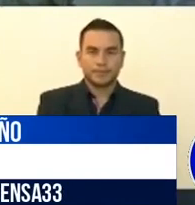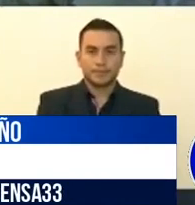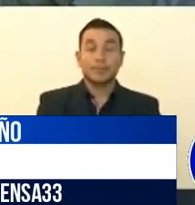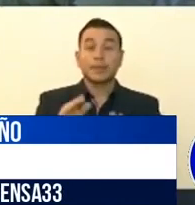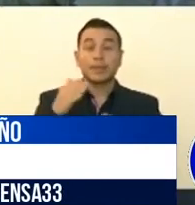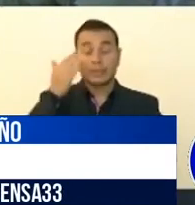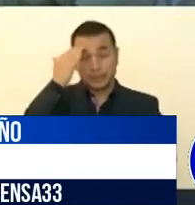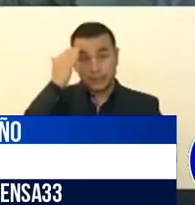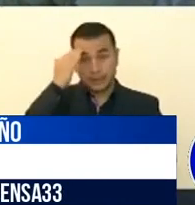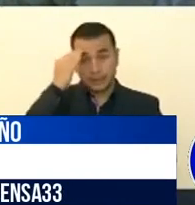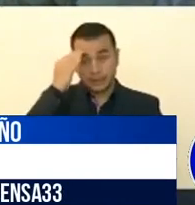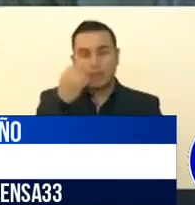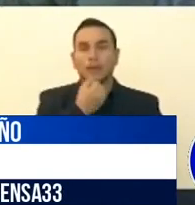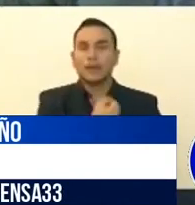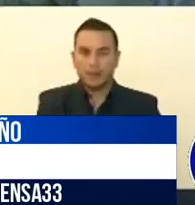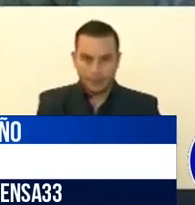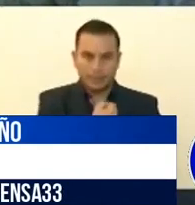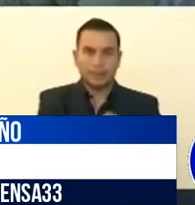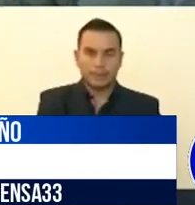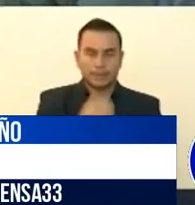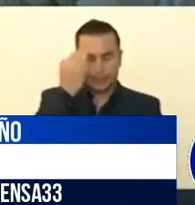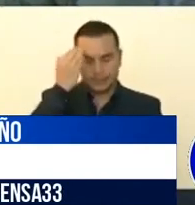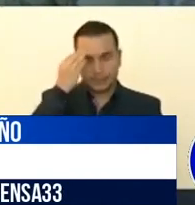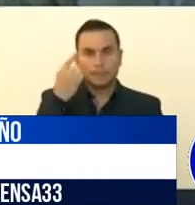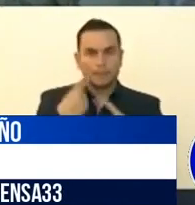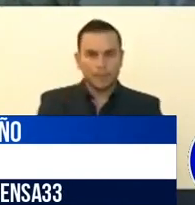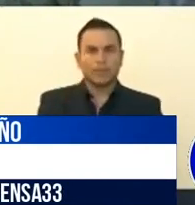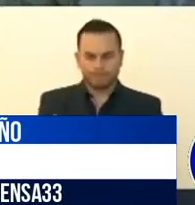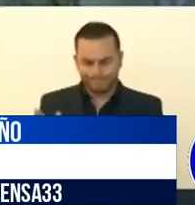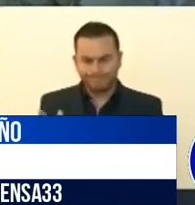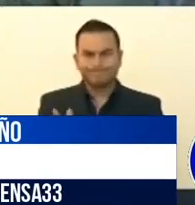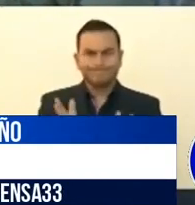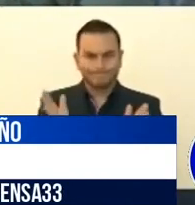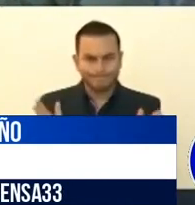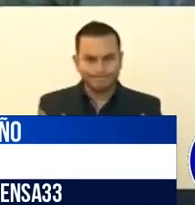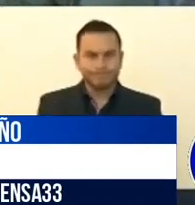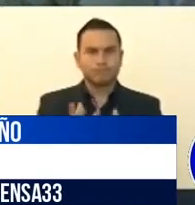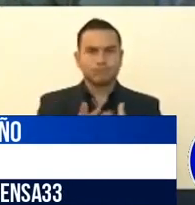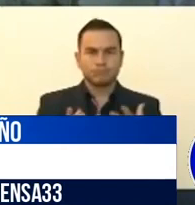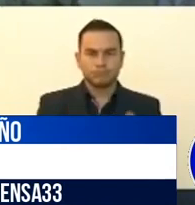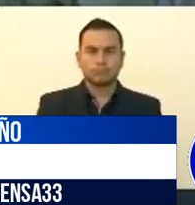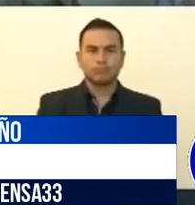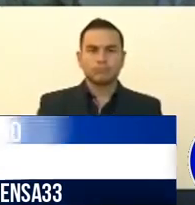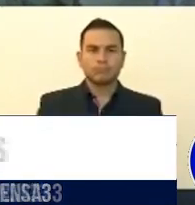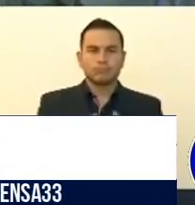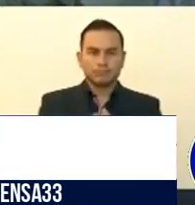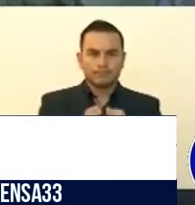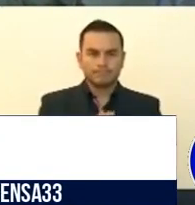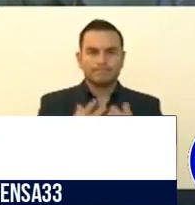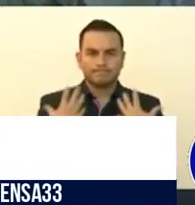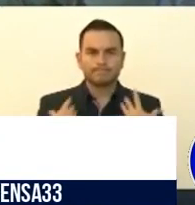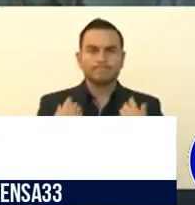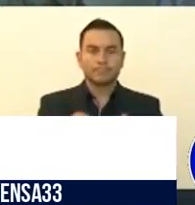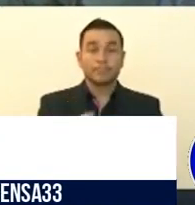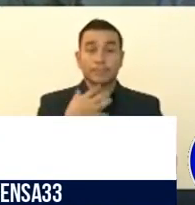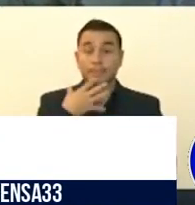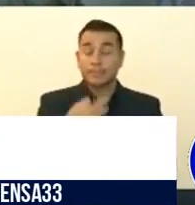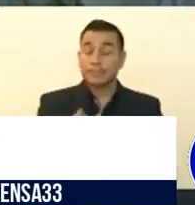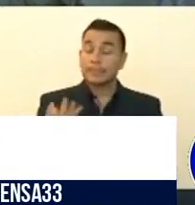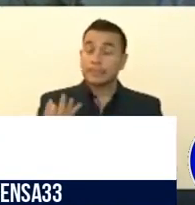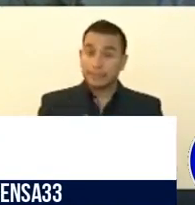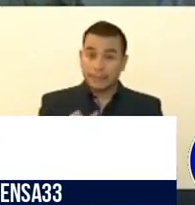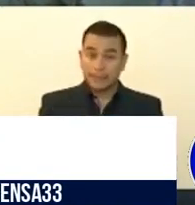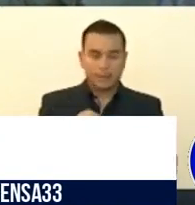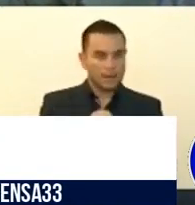país. Sabemos que tienen que haber sacrificios en esto, como ya lo dijo él, y creo que es necesario tener esos sacrificios a perderlo